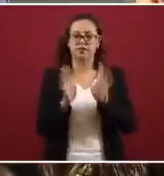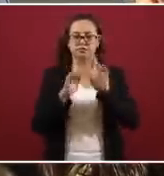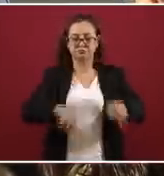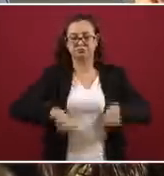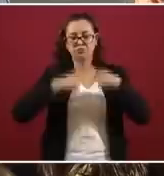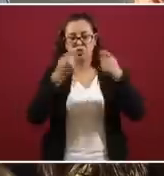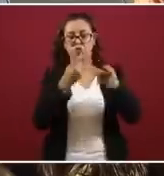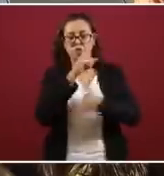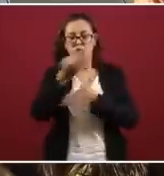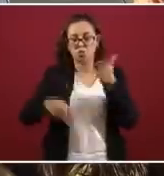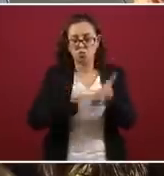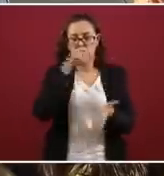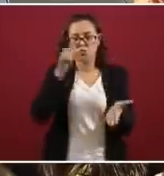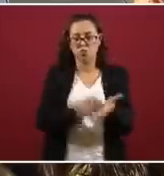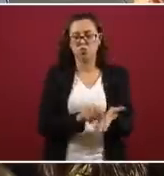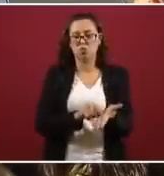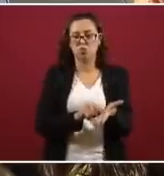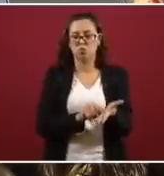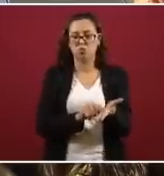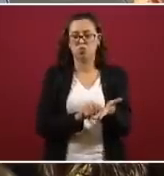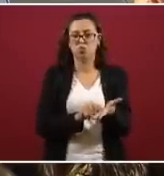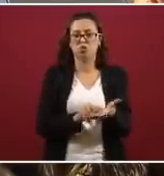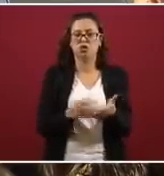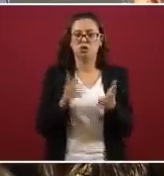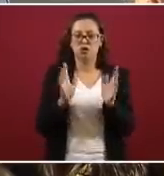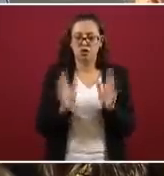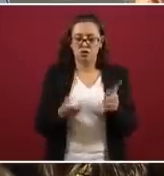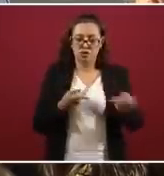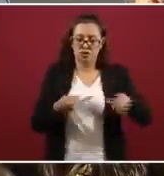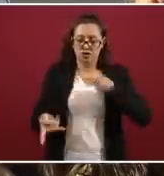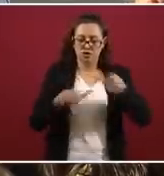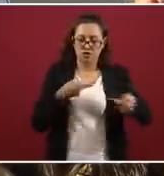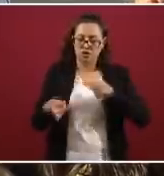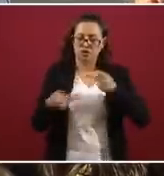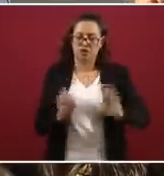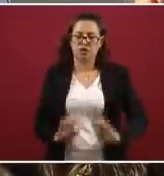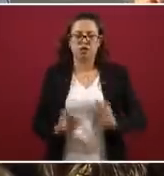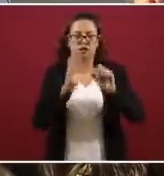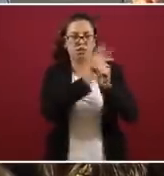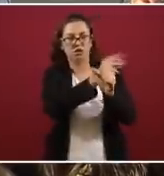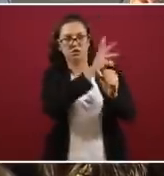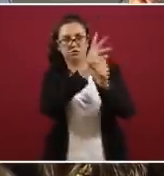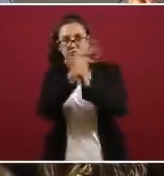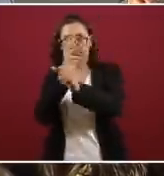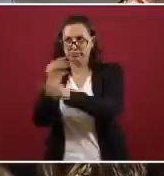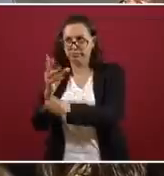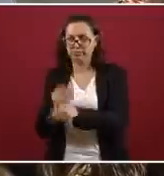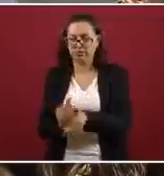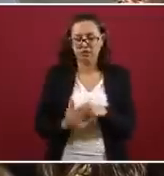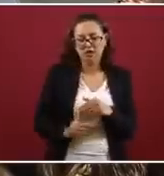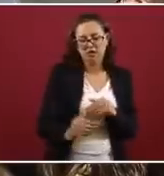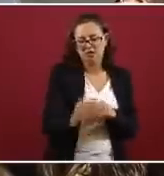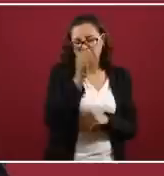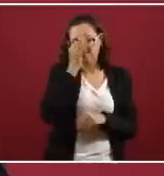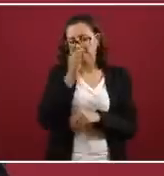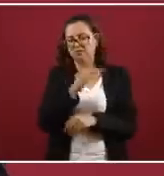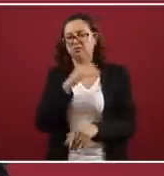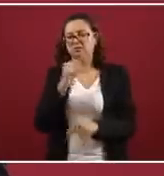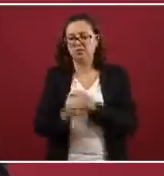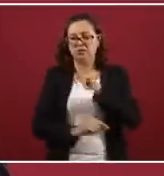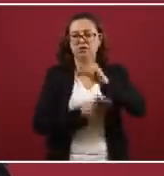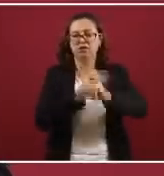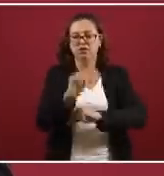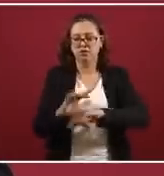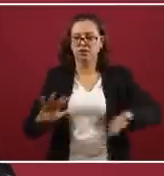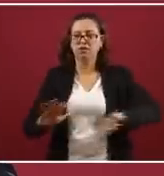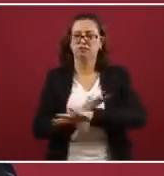tenemos, insisto, en preparación las instalaciones en forma adecuada y estaremos gradualmente